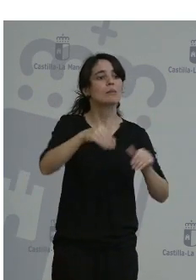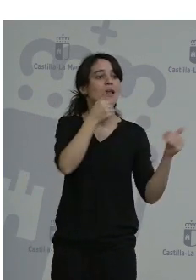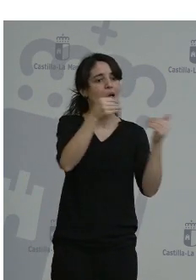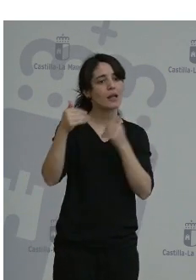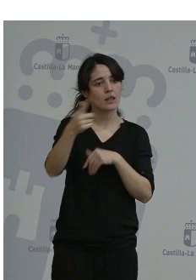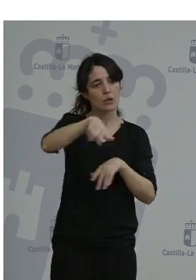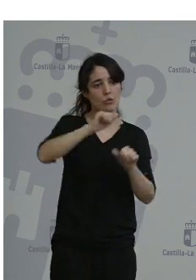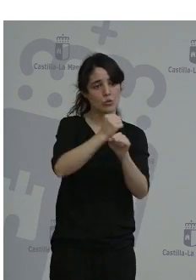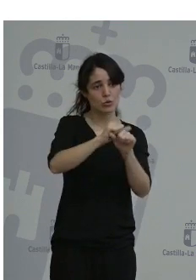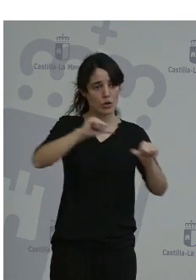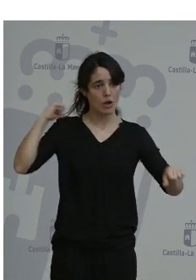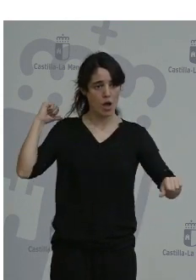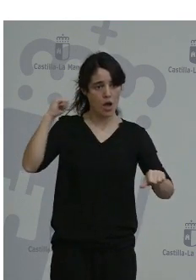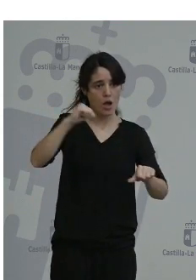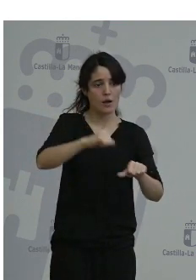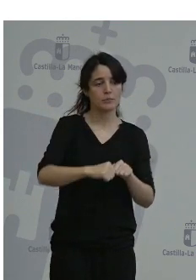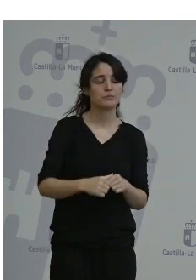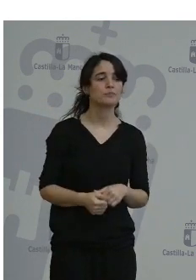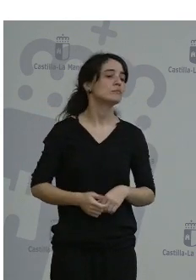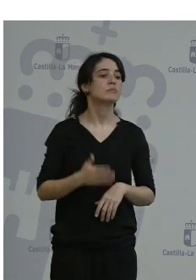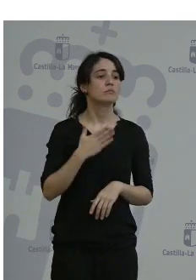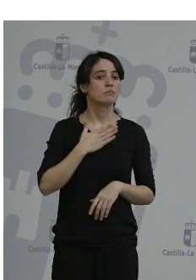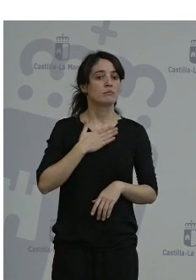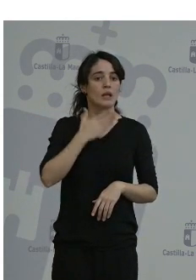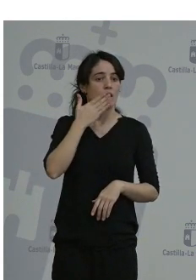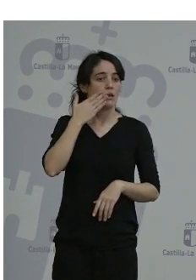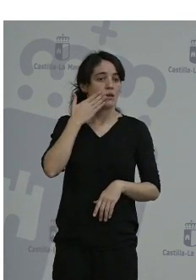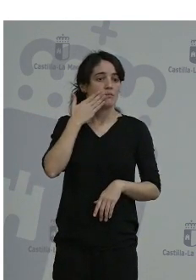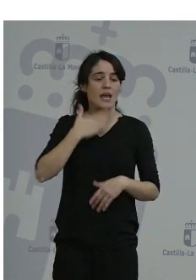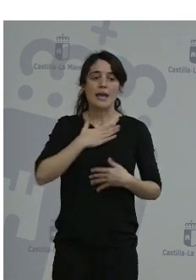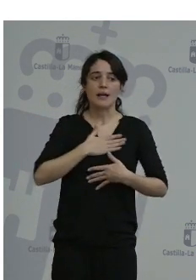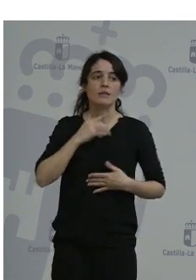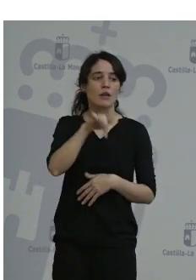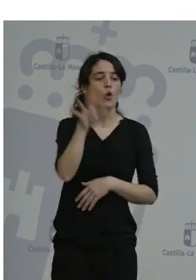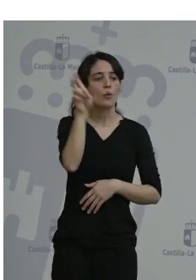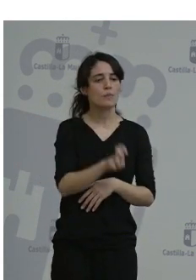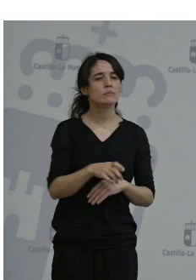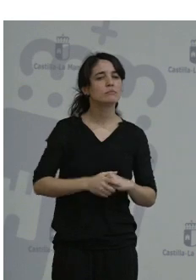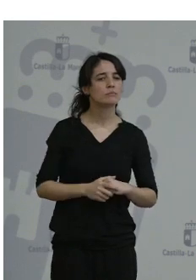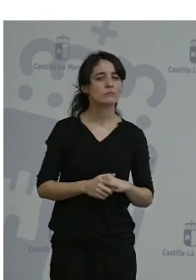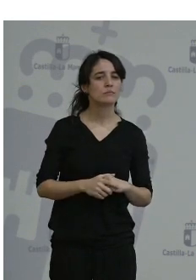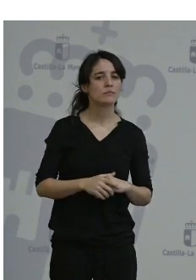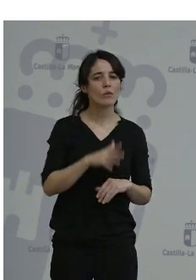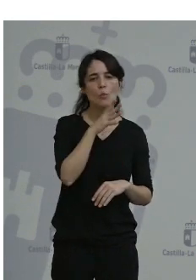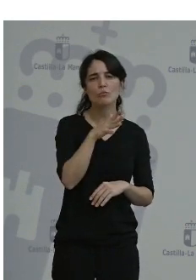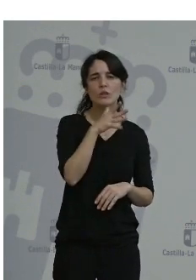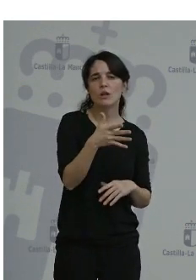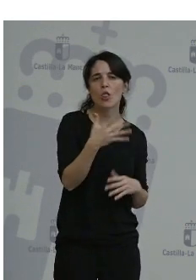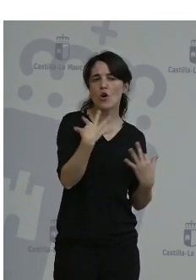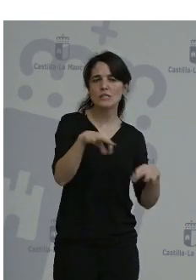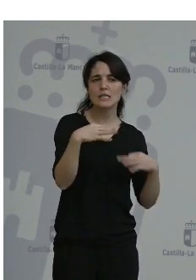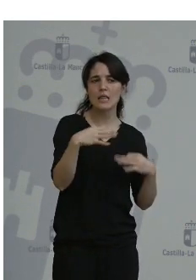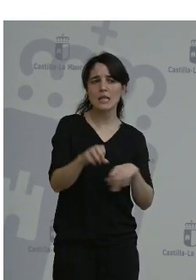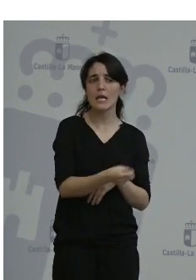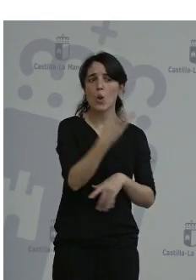realizando y, bueno, pues, por mi parte, encantado de estar aquí. Encantado de estar aquí por una razón muy sencilla. Hay algunas de las